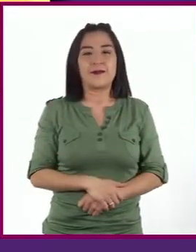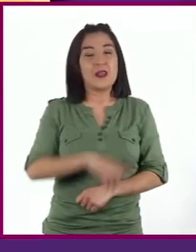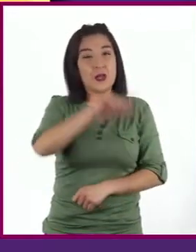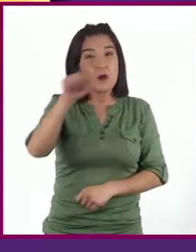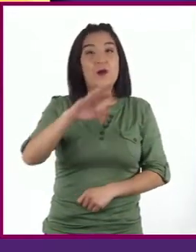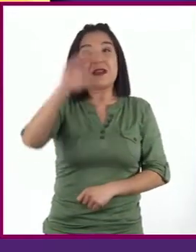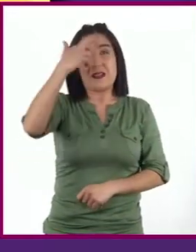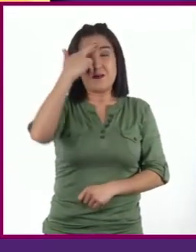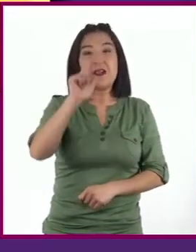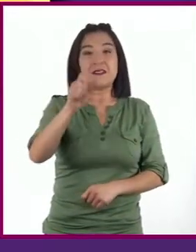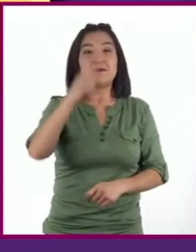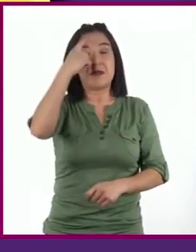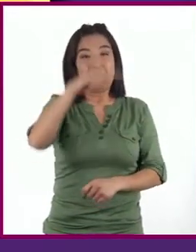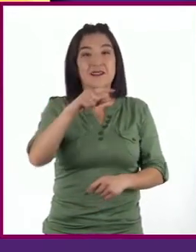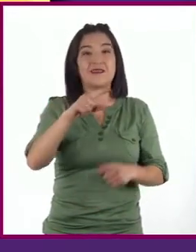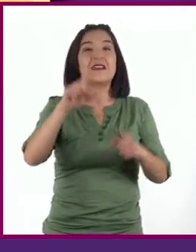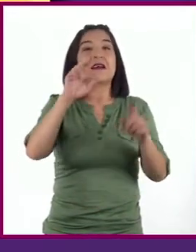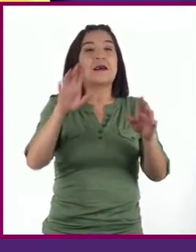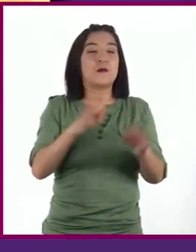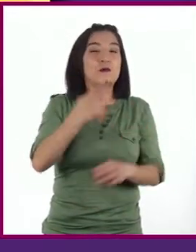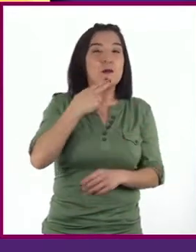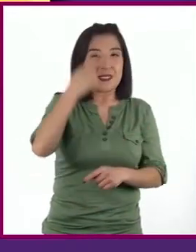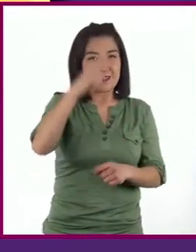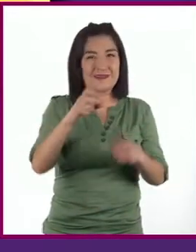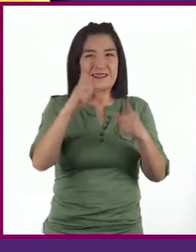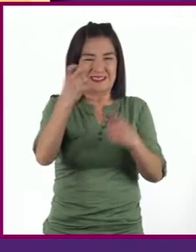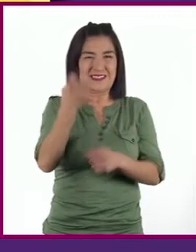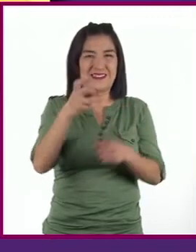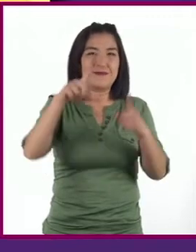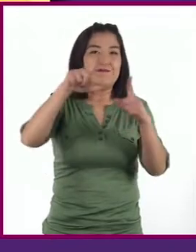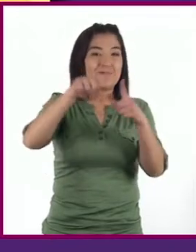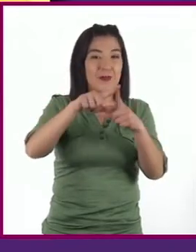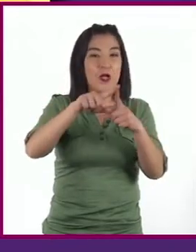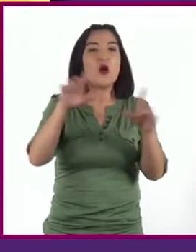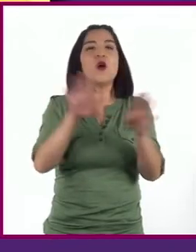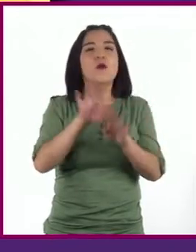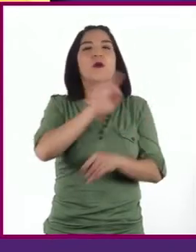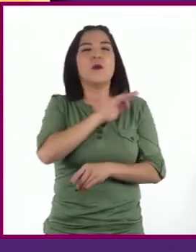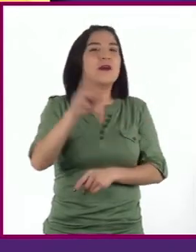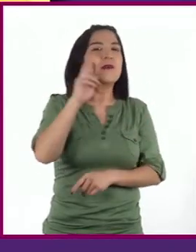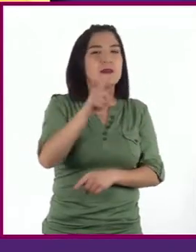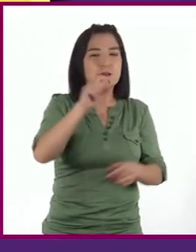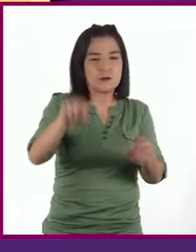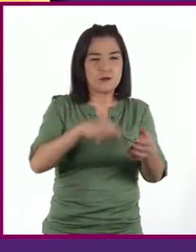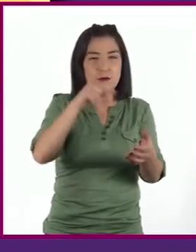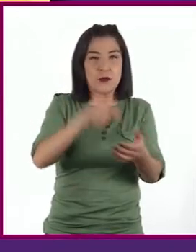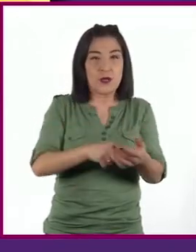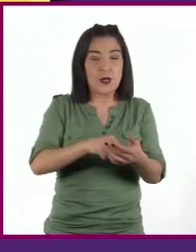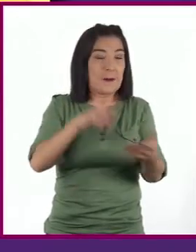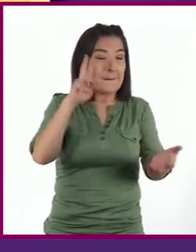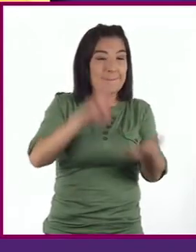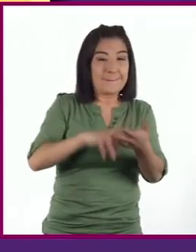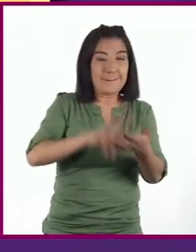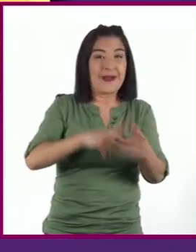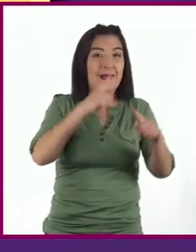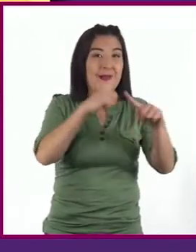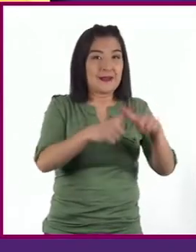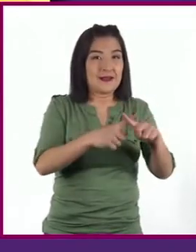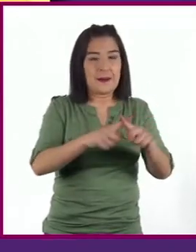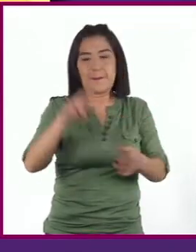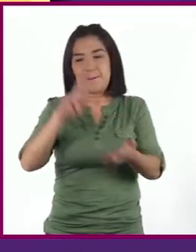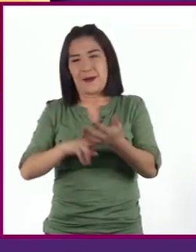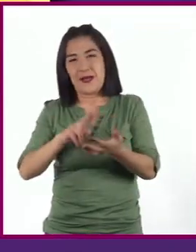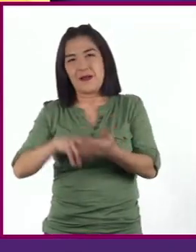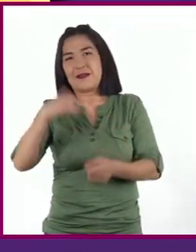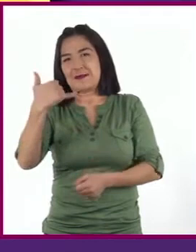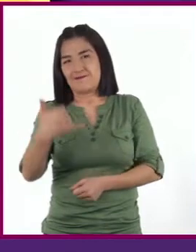que para ubicar cada vértice en el plano cartesiano, se debe ver la intersección entre el valor de X con el valor